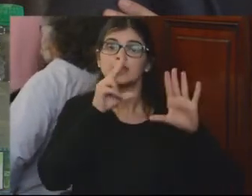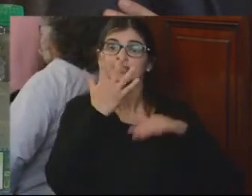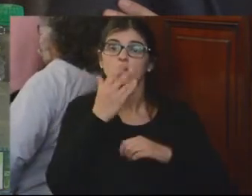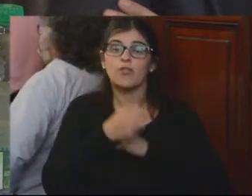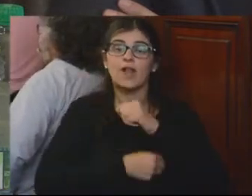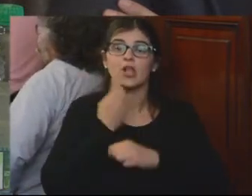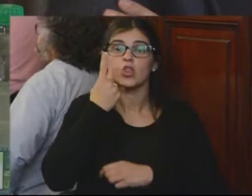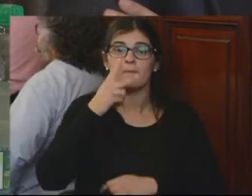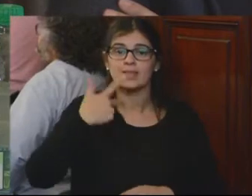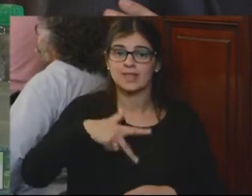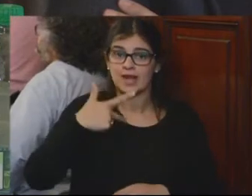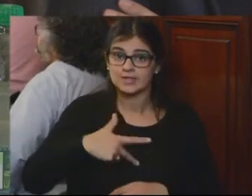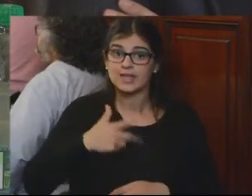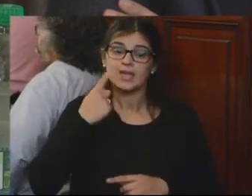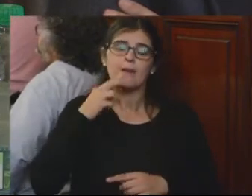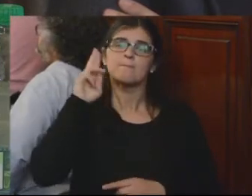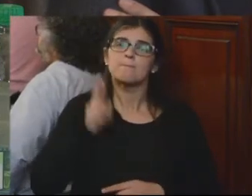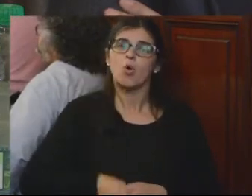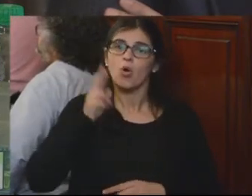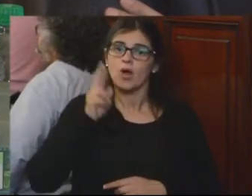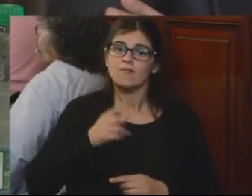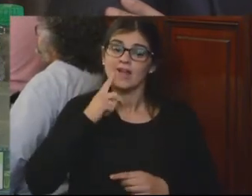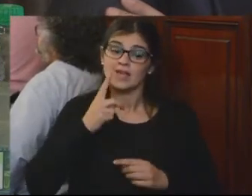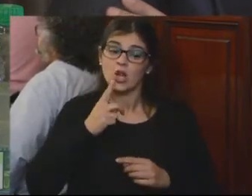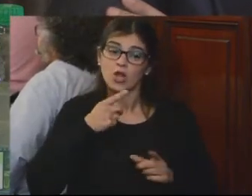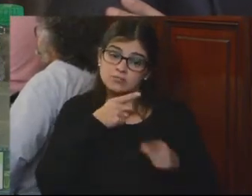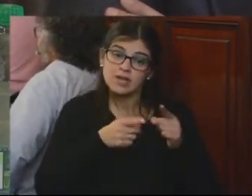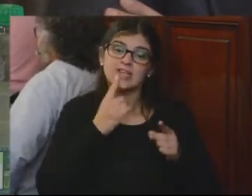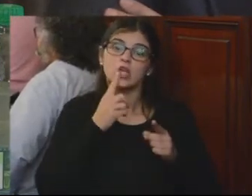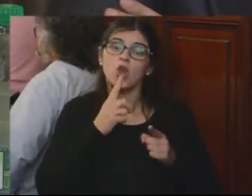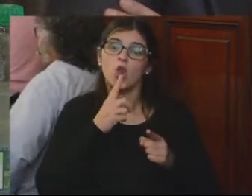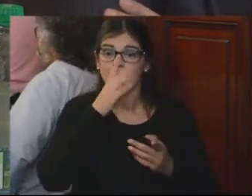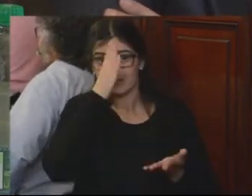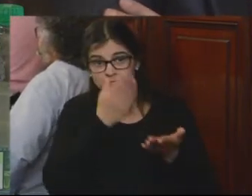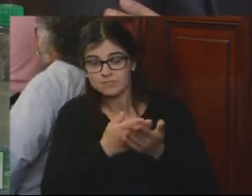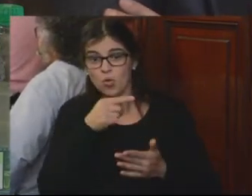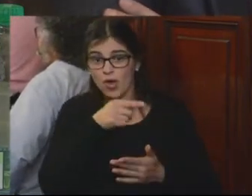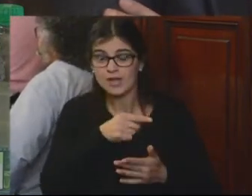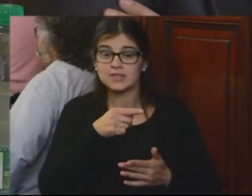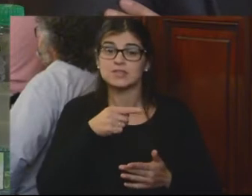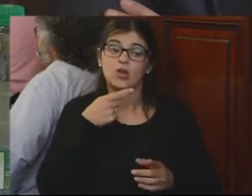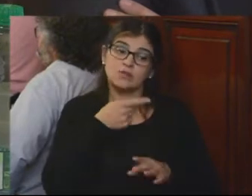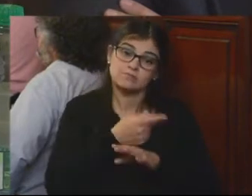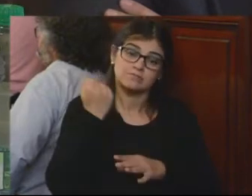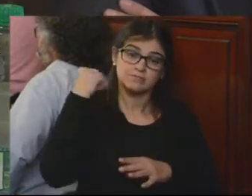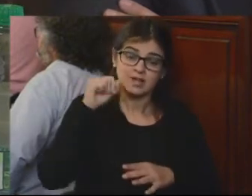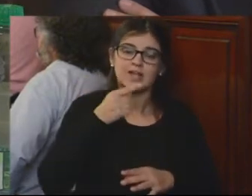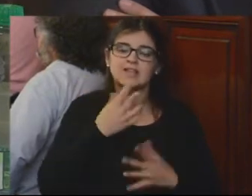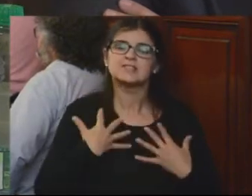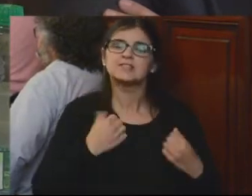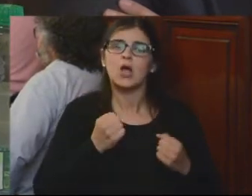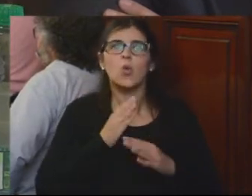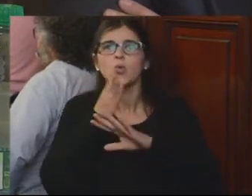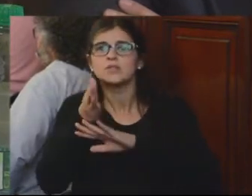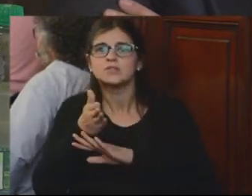año 2013 que prohibía que los imputados y condenados por lesa humanidad atendieron su salud en hospitales de las fuerzas